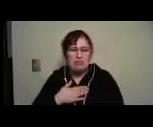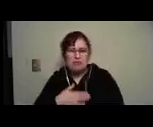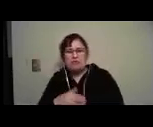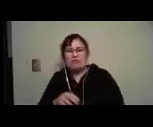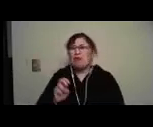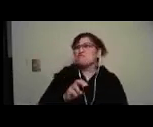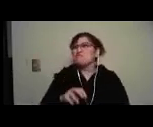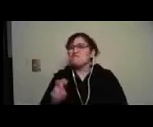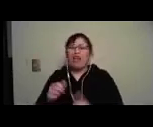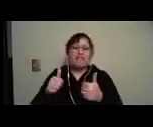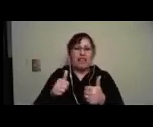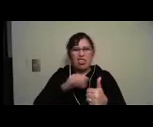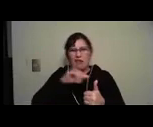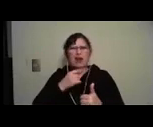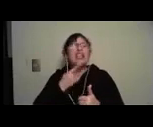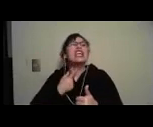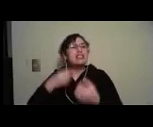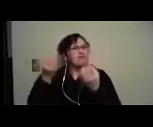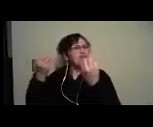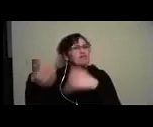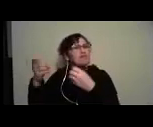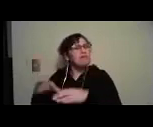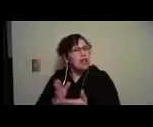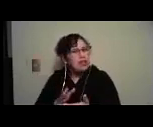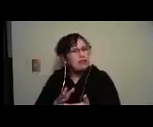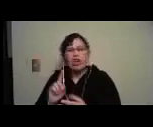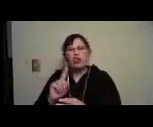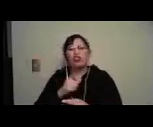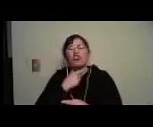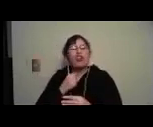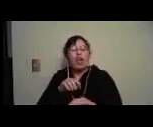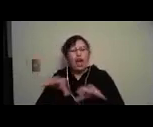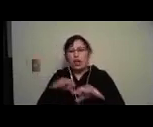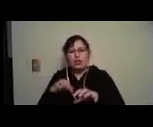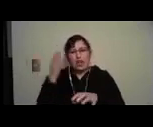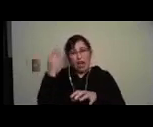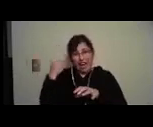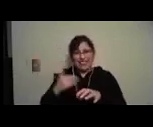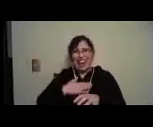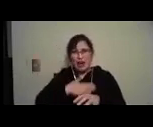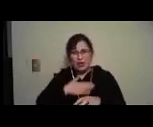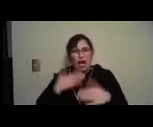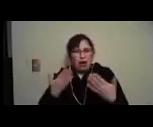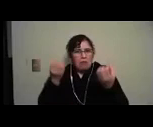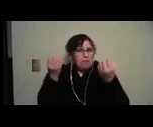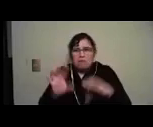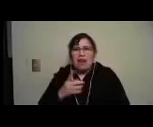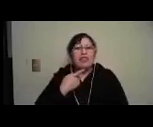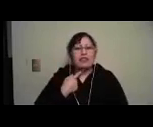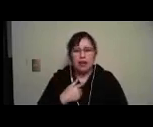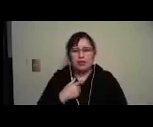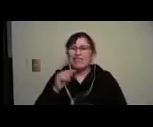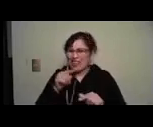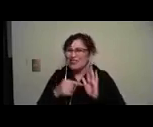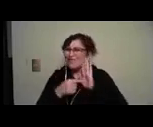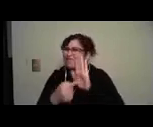amigos, comienza a perder el interés, ¿ya? En hacer esa actividad que antes era tan relevante. Y eso es algo que aparece muy característico